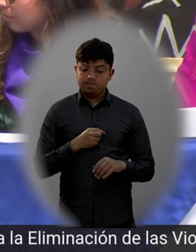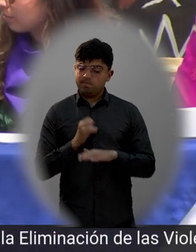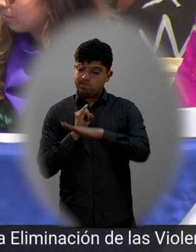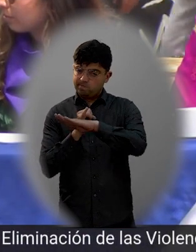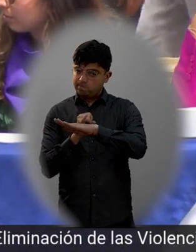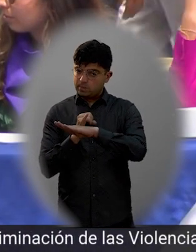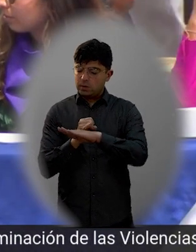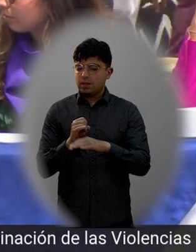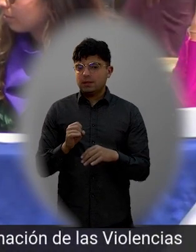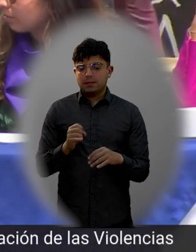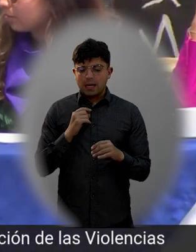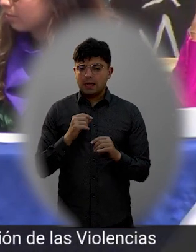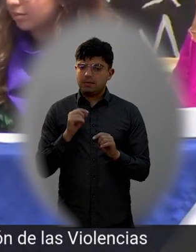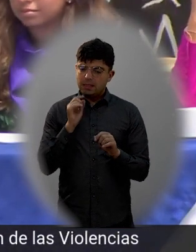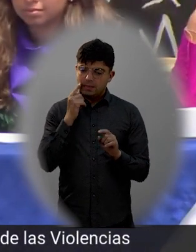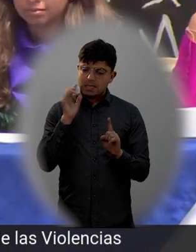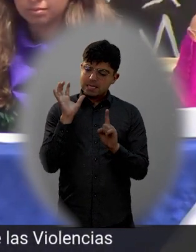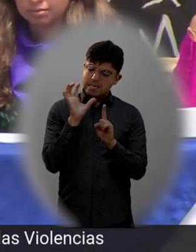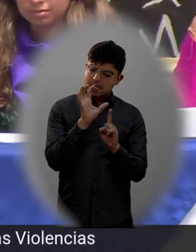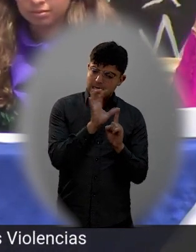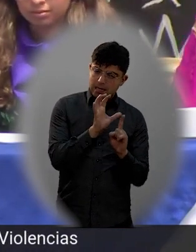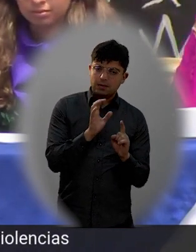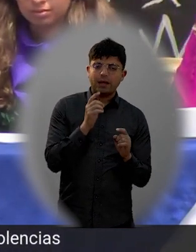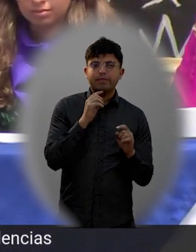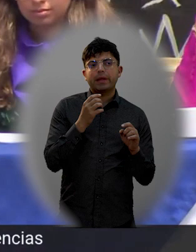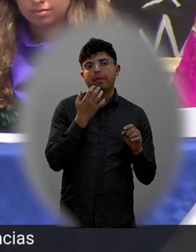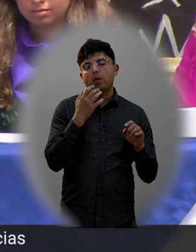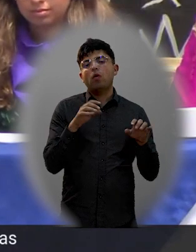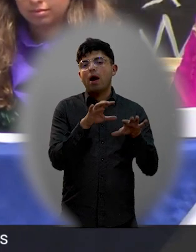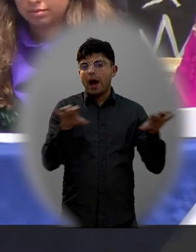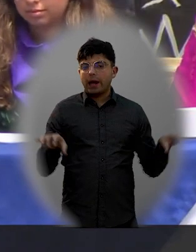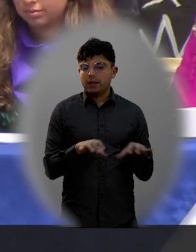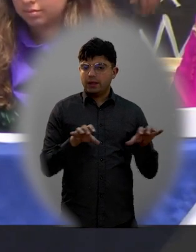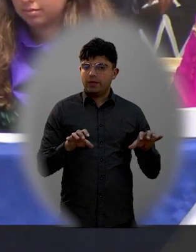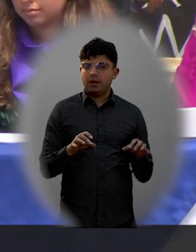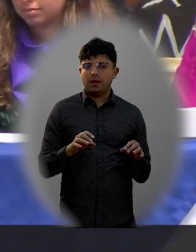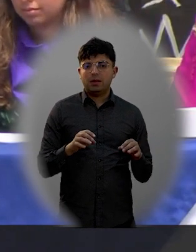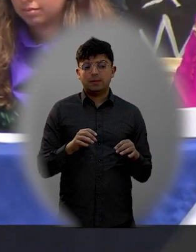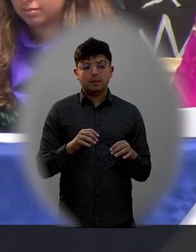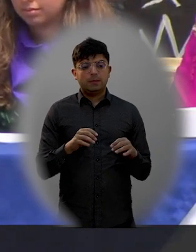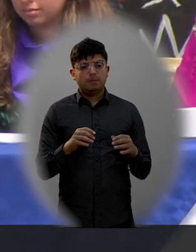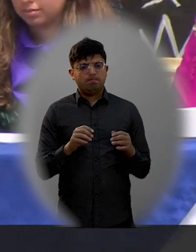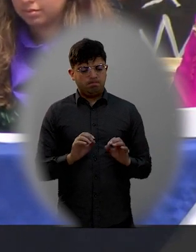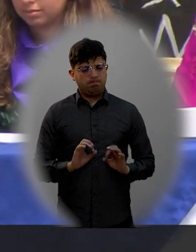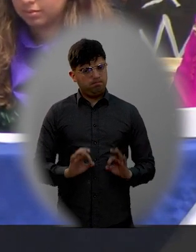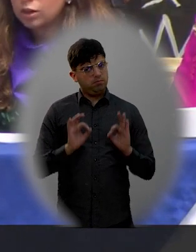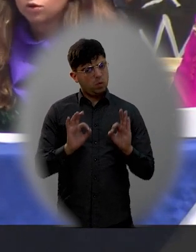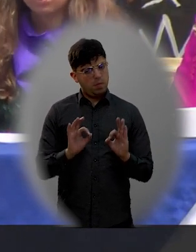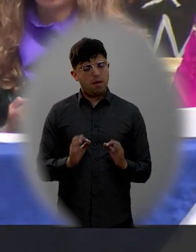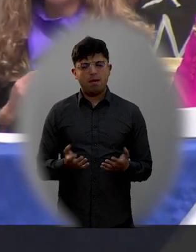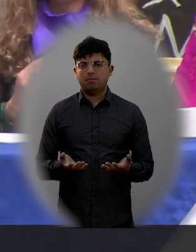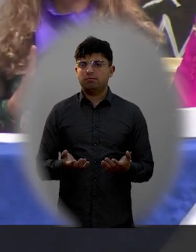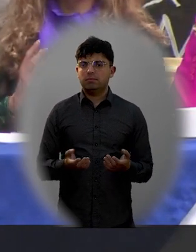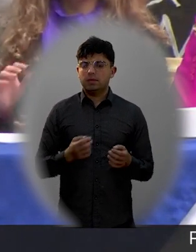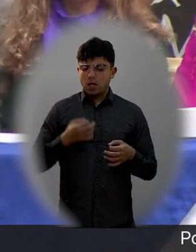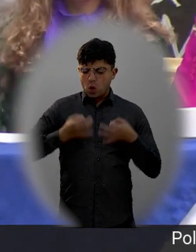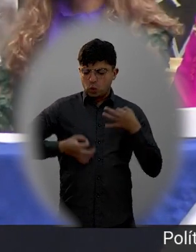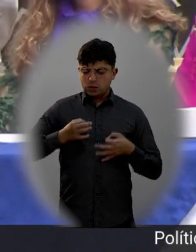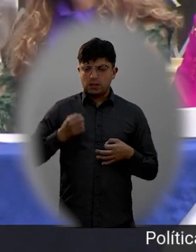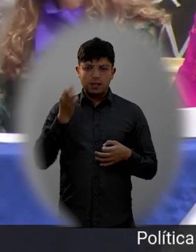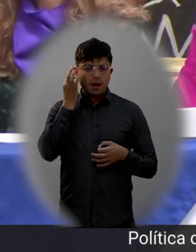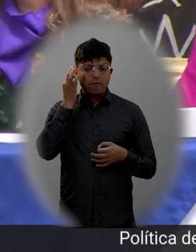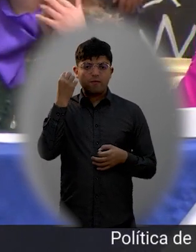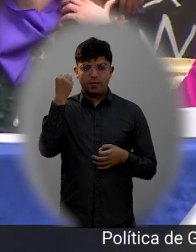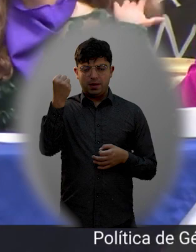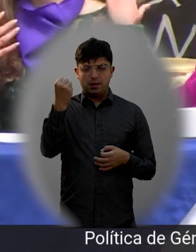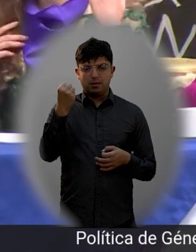que no haya una persecución a ninguna de las actividades que son digna rabia, que son de justicia feminista, porque